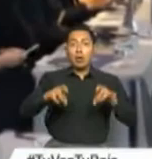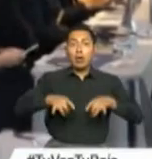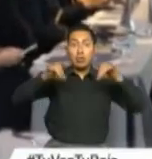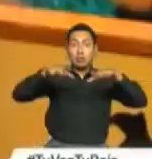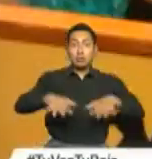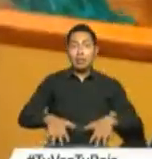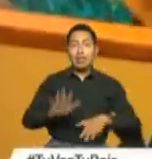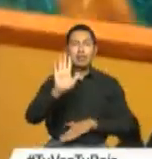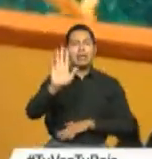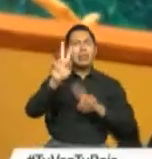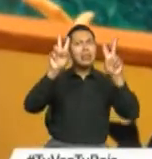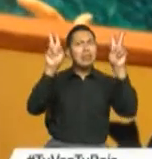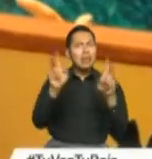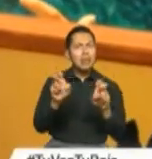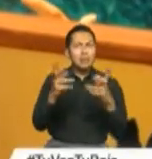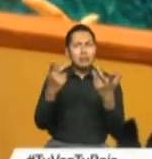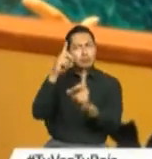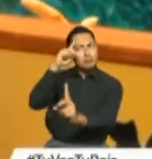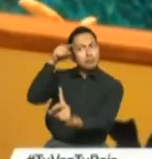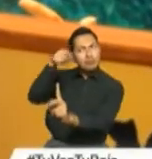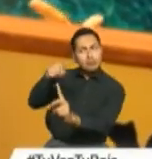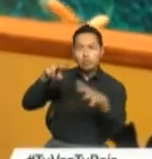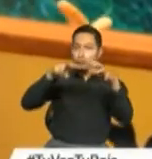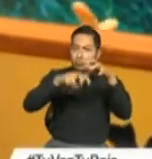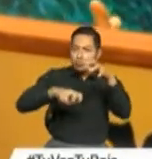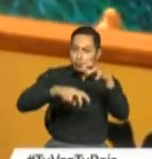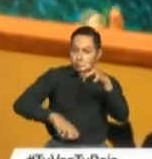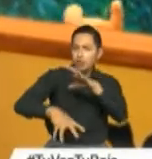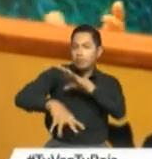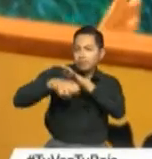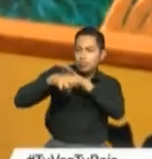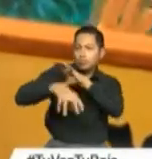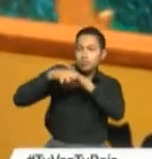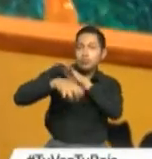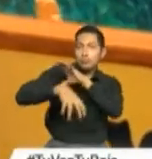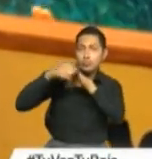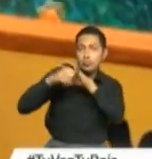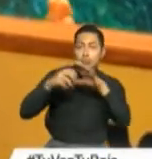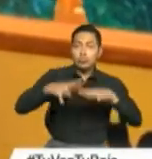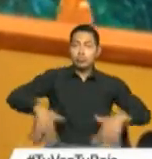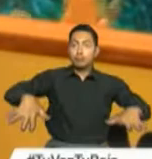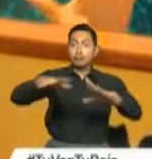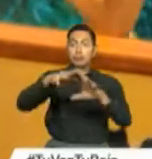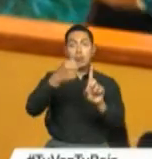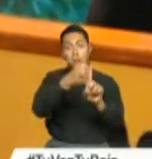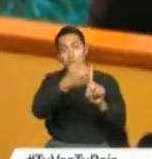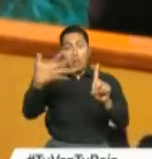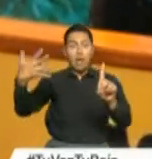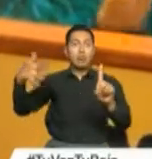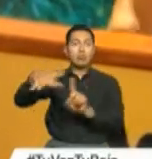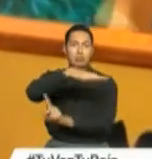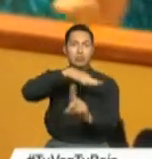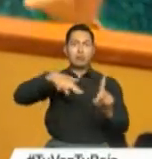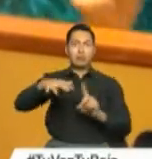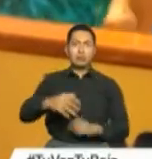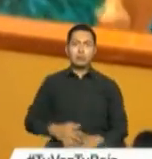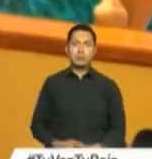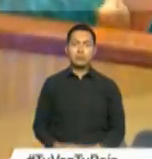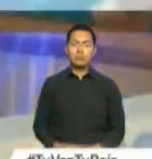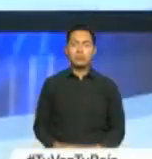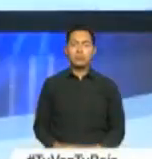tratan temas enfocados a la extracción de minerales y su impacto en el ambiente. Carolina Díaz, Noticiero Ciudadano.